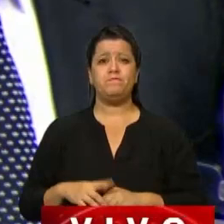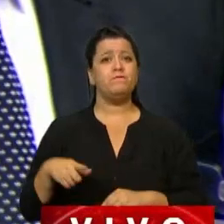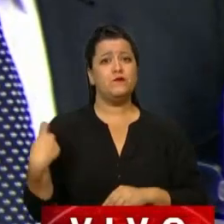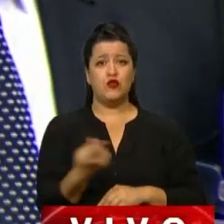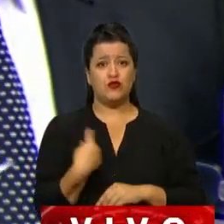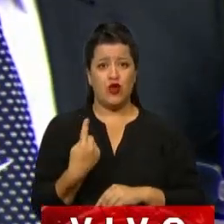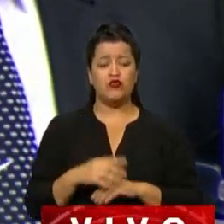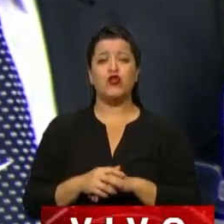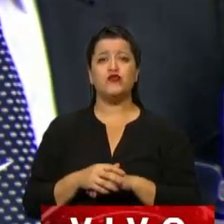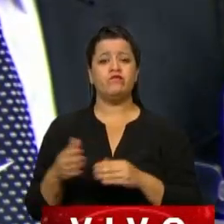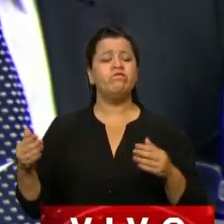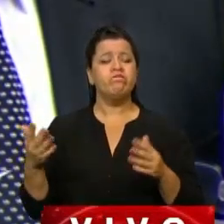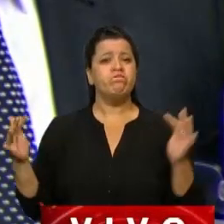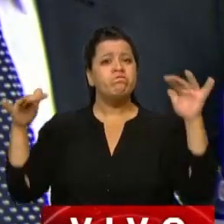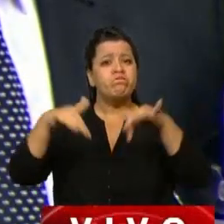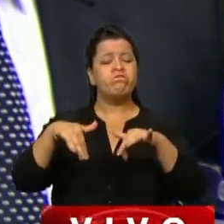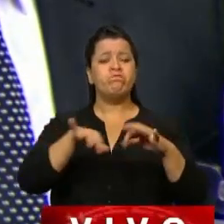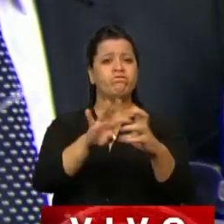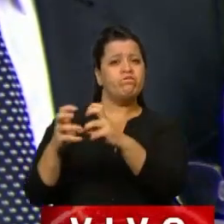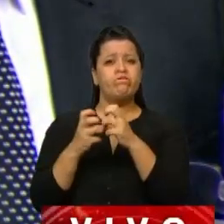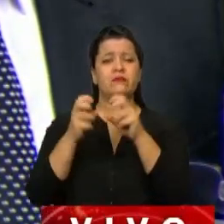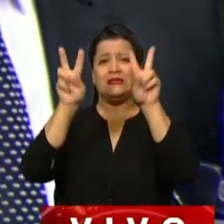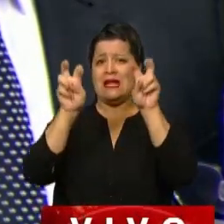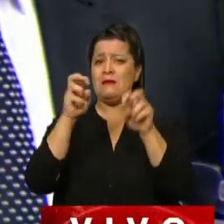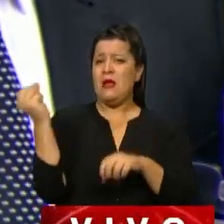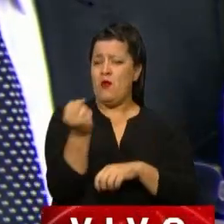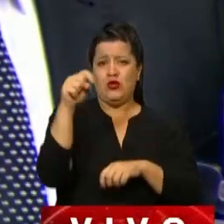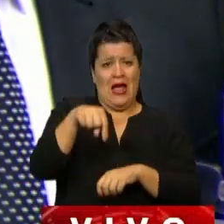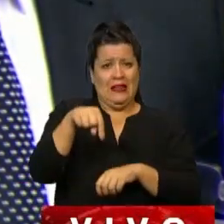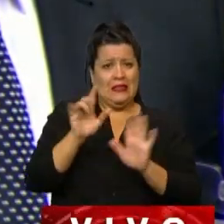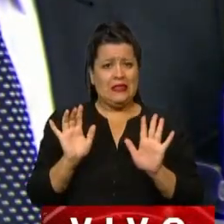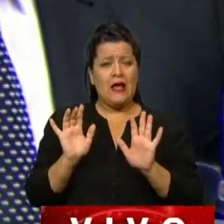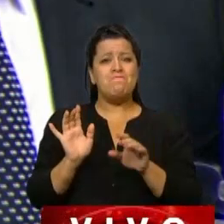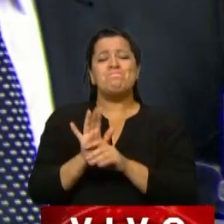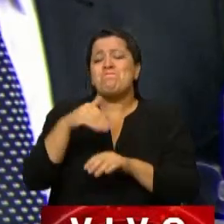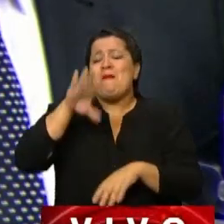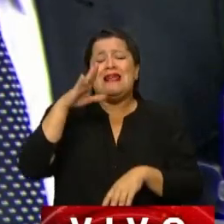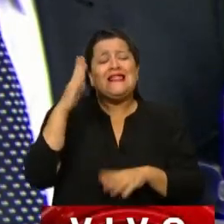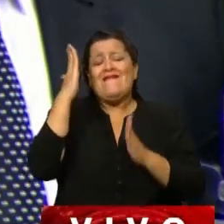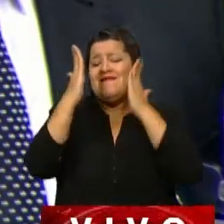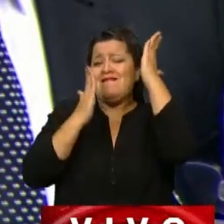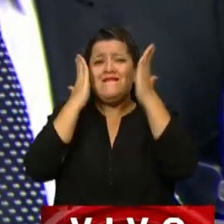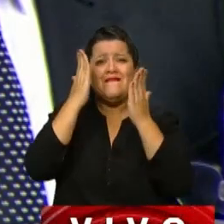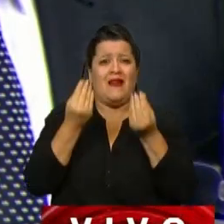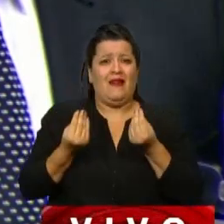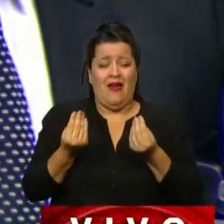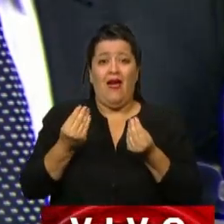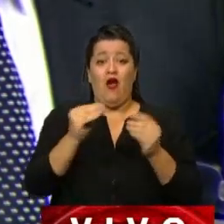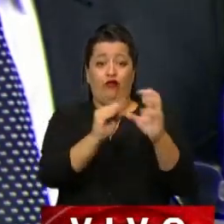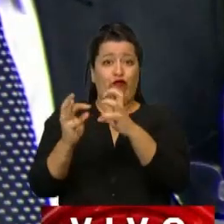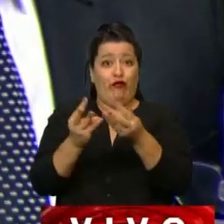nosotros venimos a discutir un tema tan importante como este, mi mayor anhelo es que después de